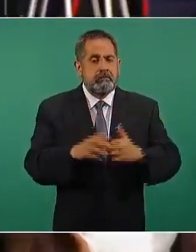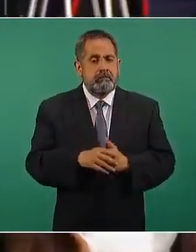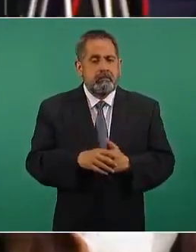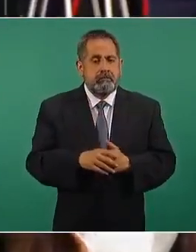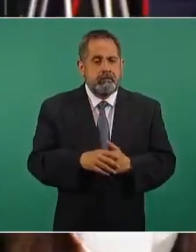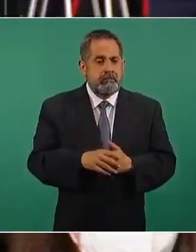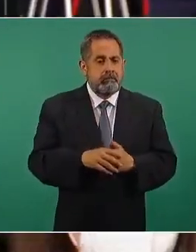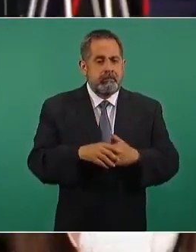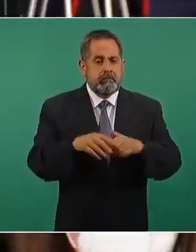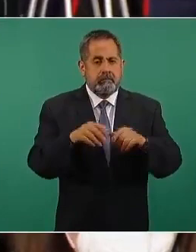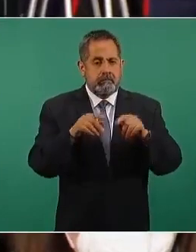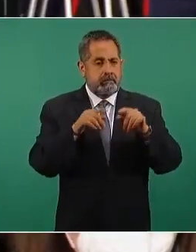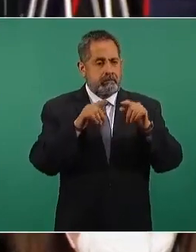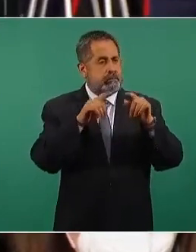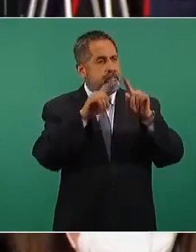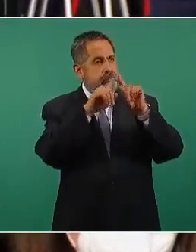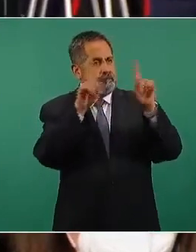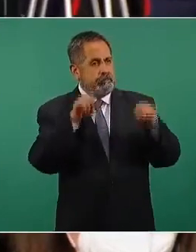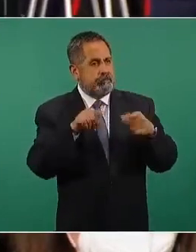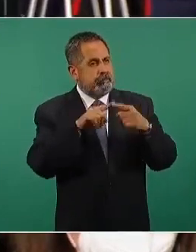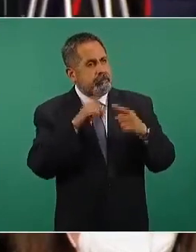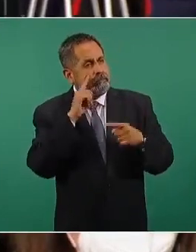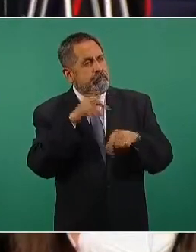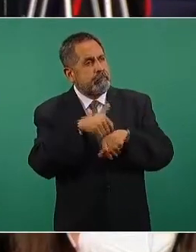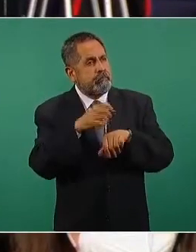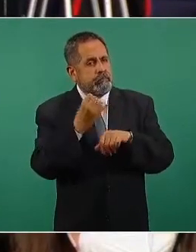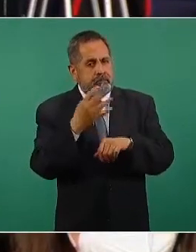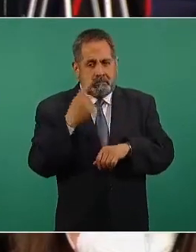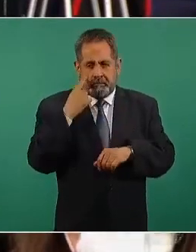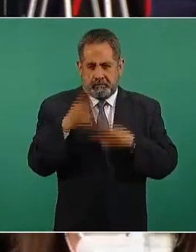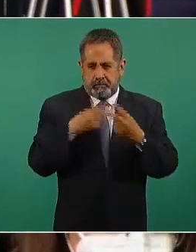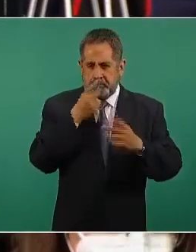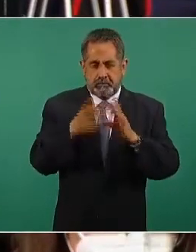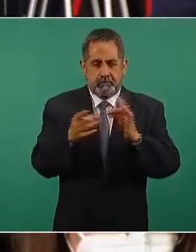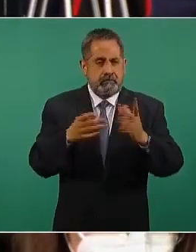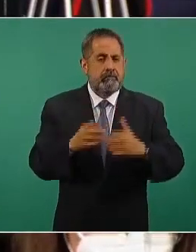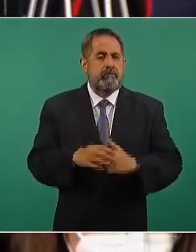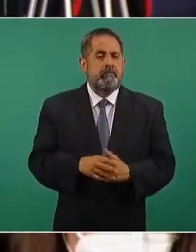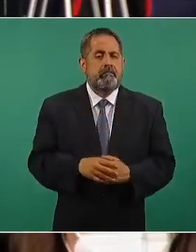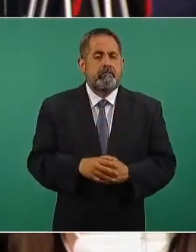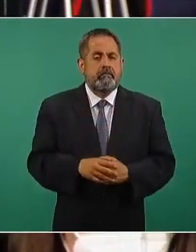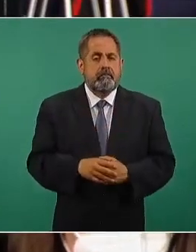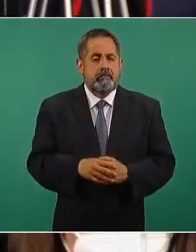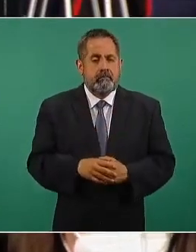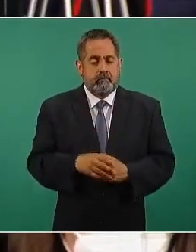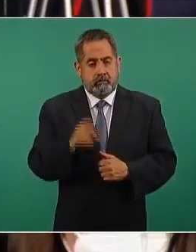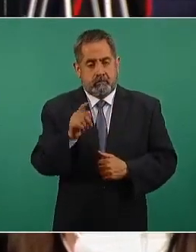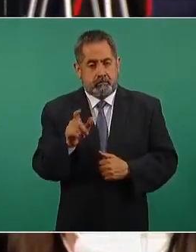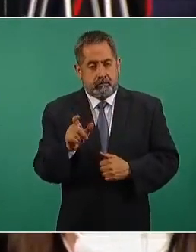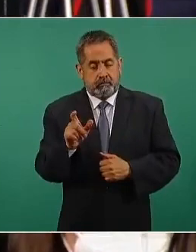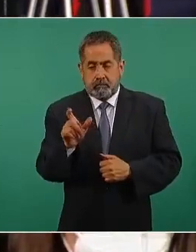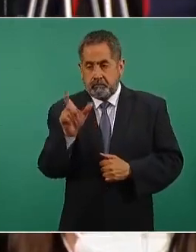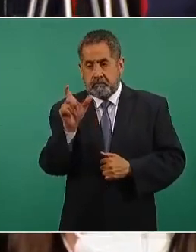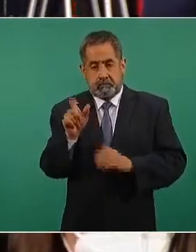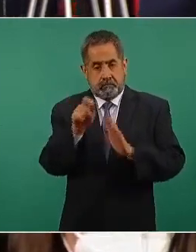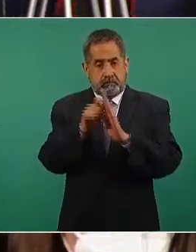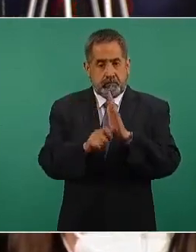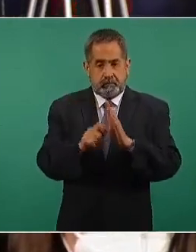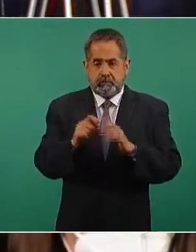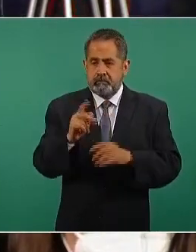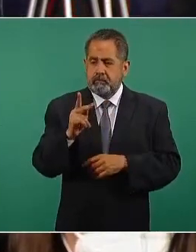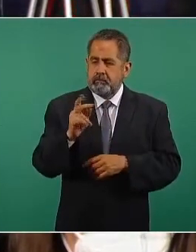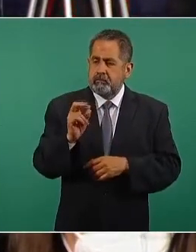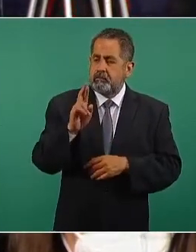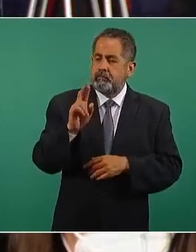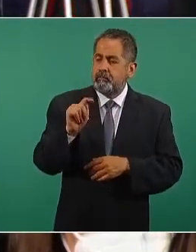con un folio que se puede desprender, en el que dice, lo voy a leer rápidamente, dice: con tu tarjeta del programa Por Ti Mujer